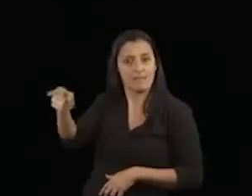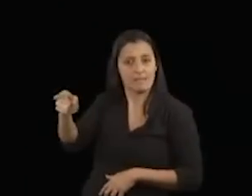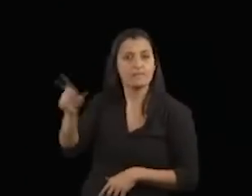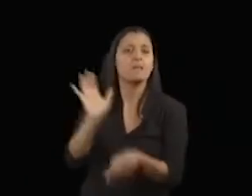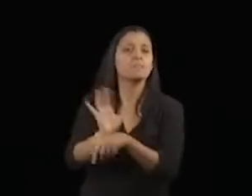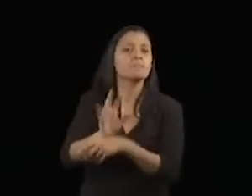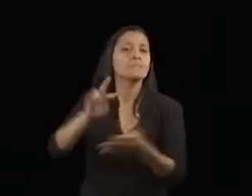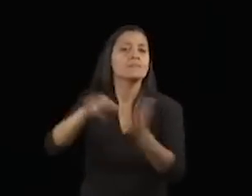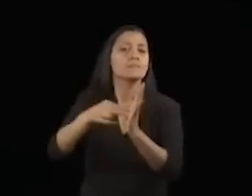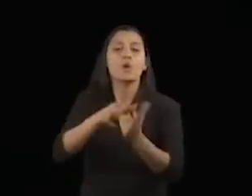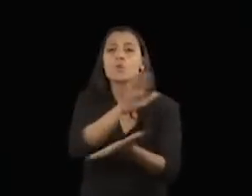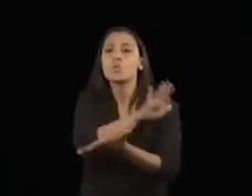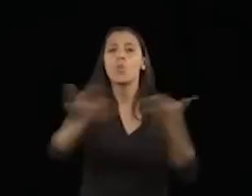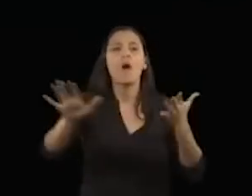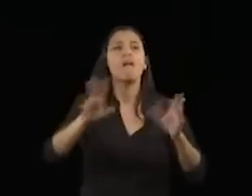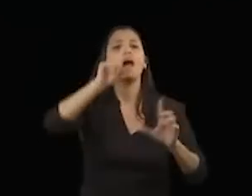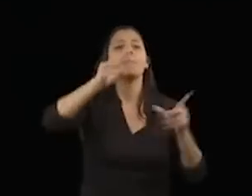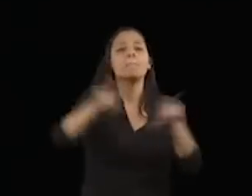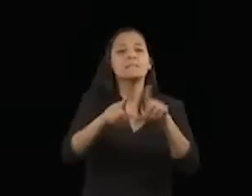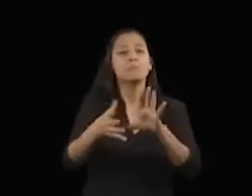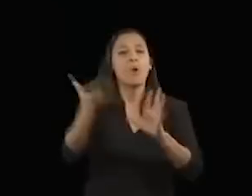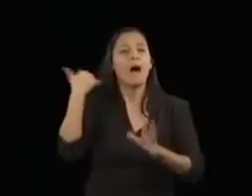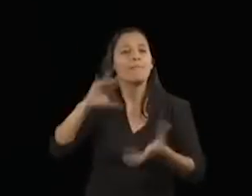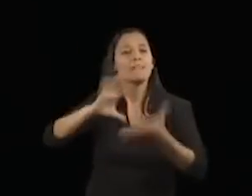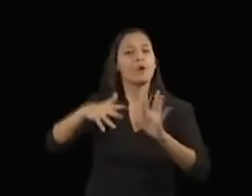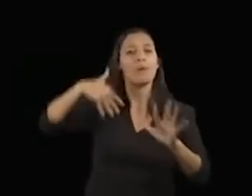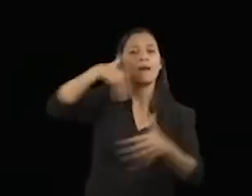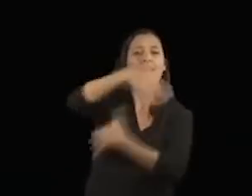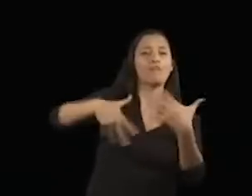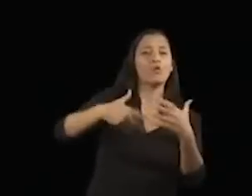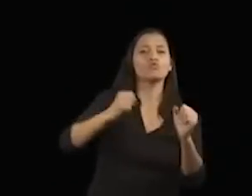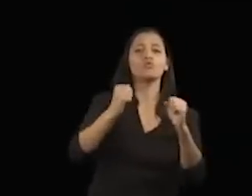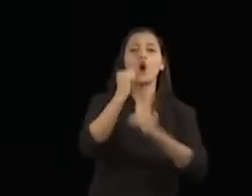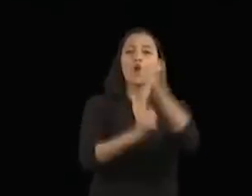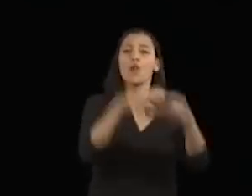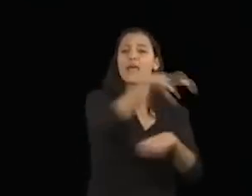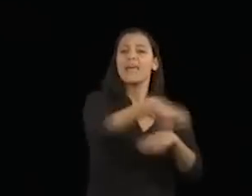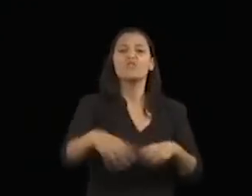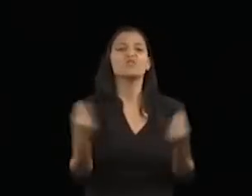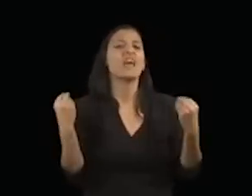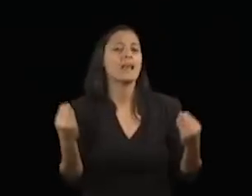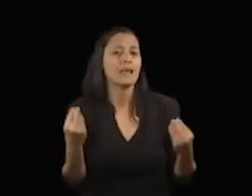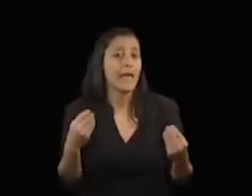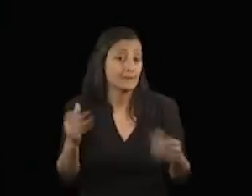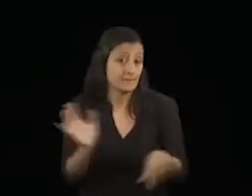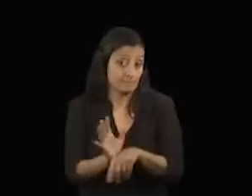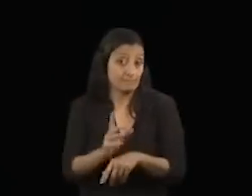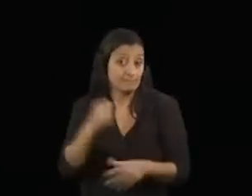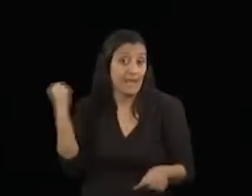es como la nueva revolución industrial. ¿Y qué fue la revolución industrial en la historia? Por